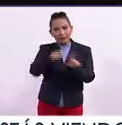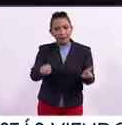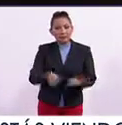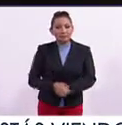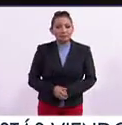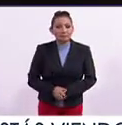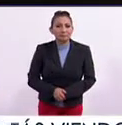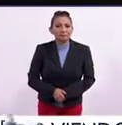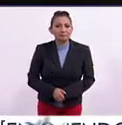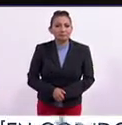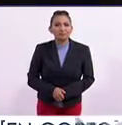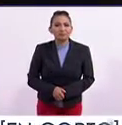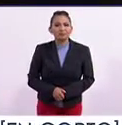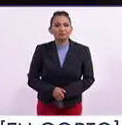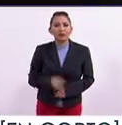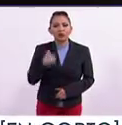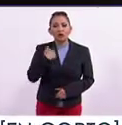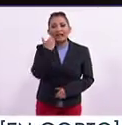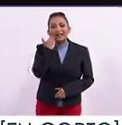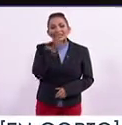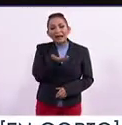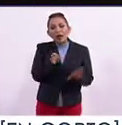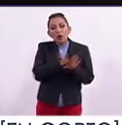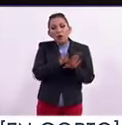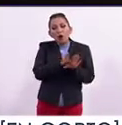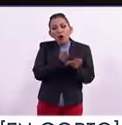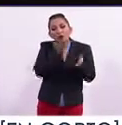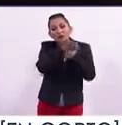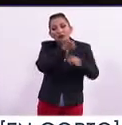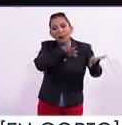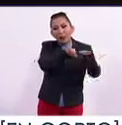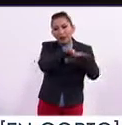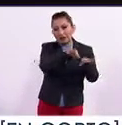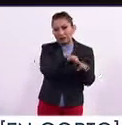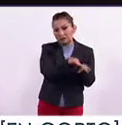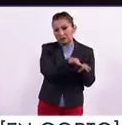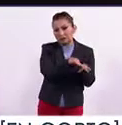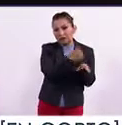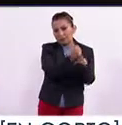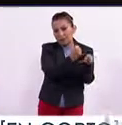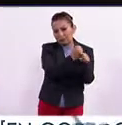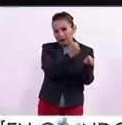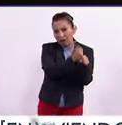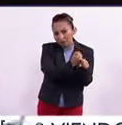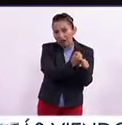Mi intención era dedicarme a la práctica cuando entré. Y al final fue cuando